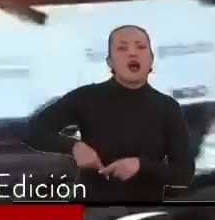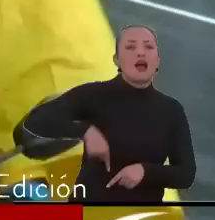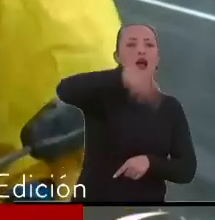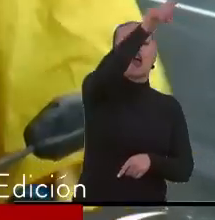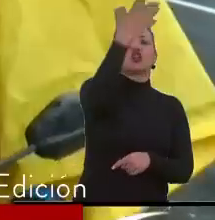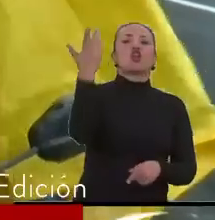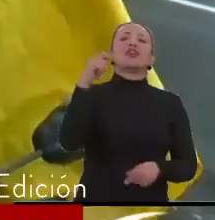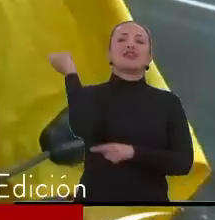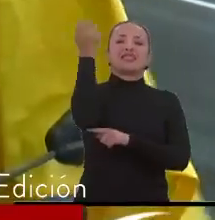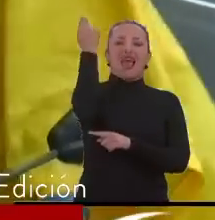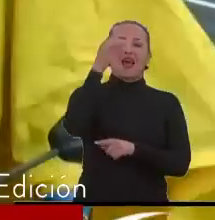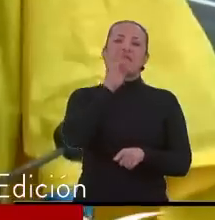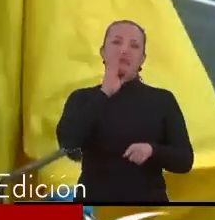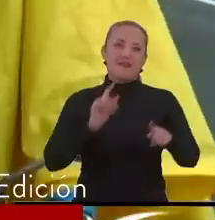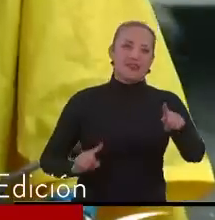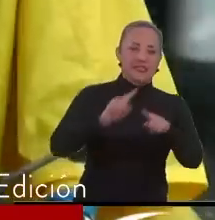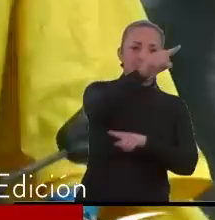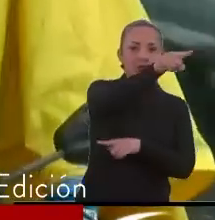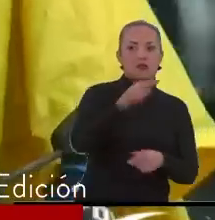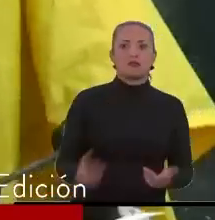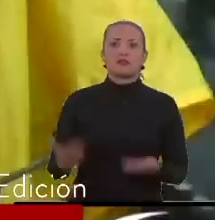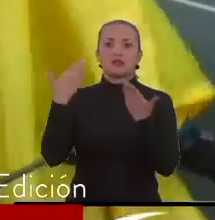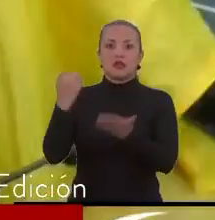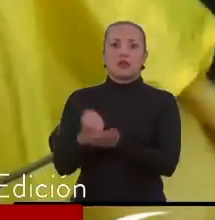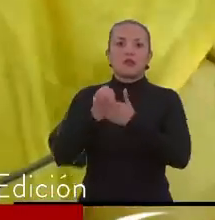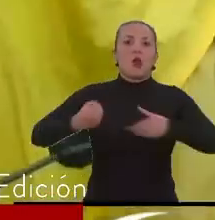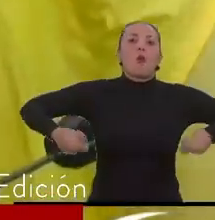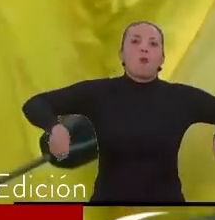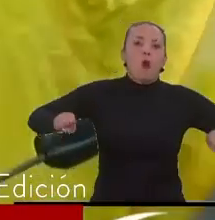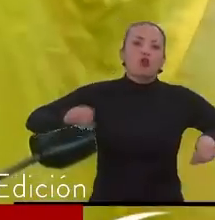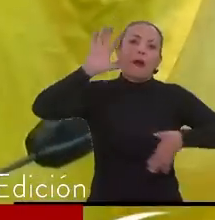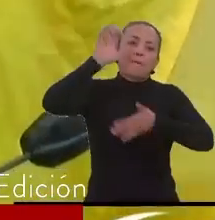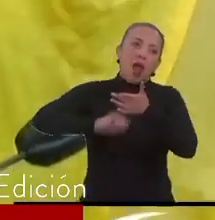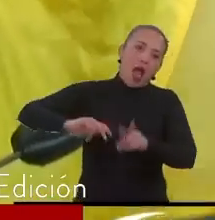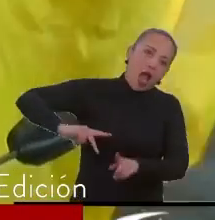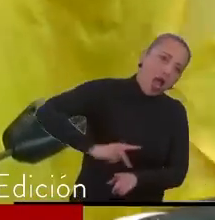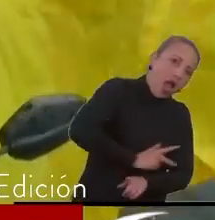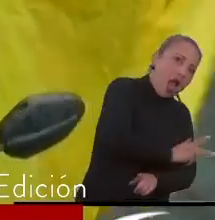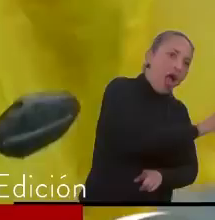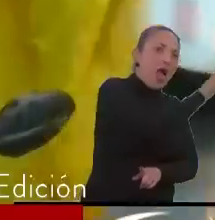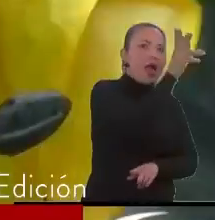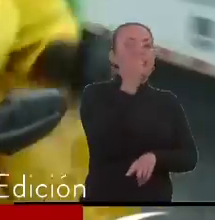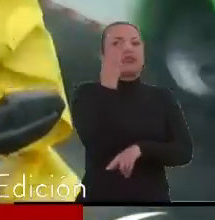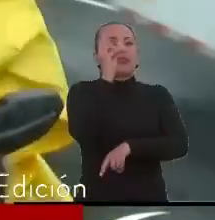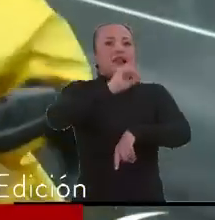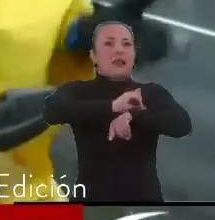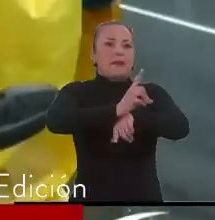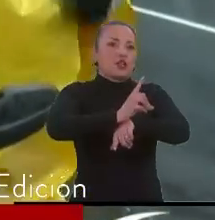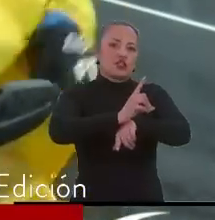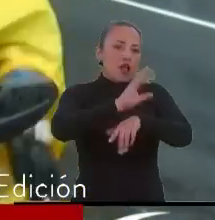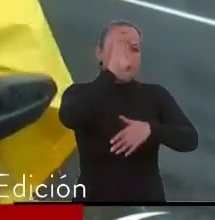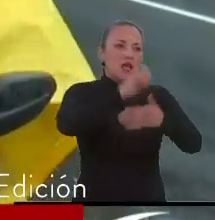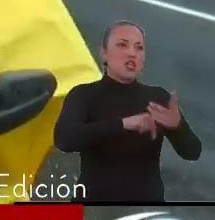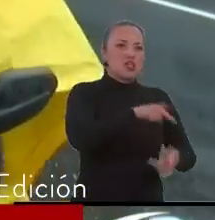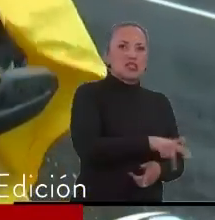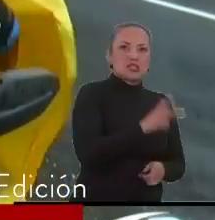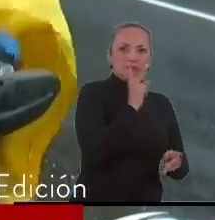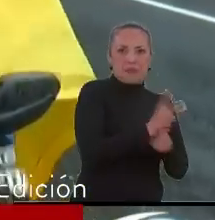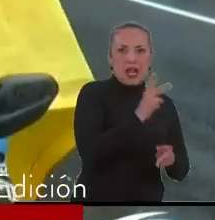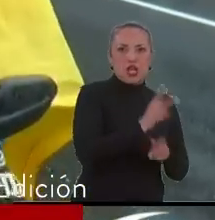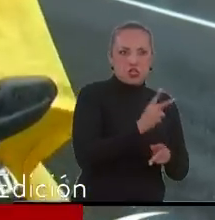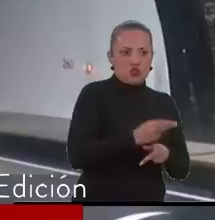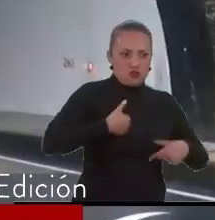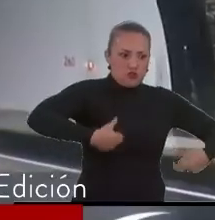Excelente, es mucha ayuda para el motociclista evitarse dar más de media hora una vuelta por una carretera tan peligrosa